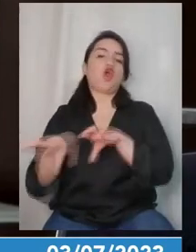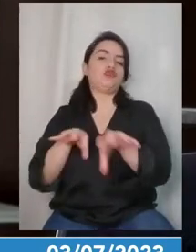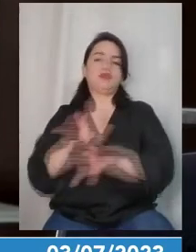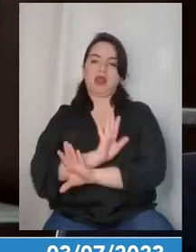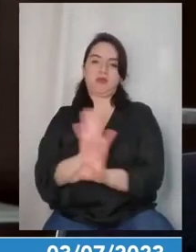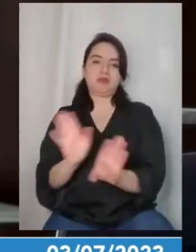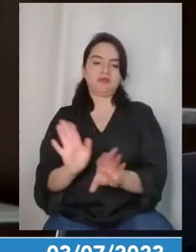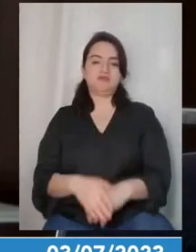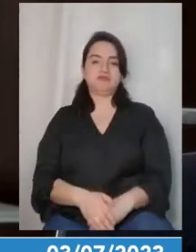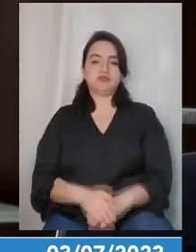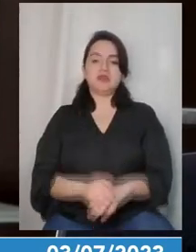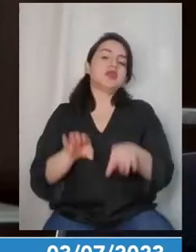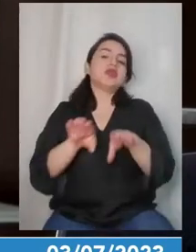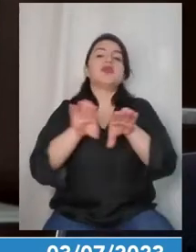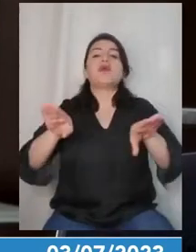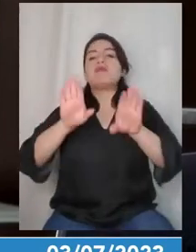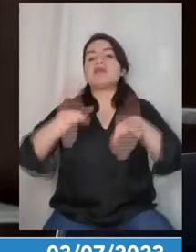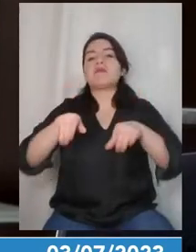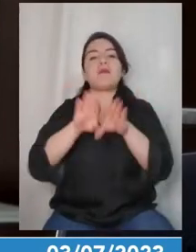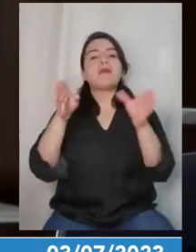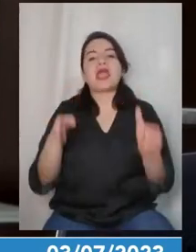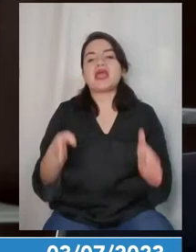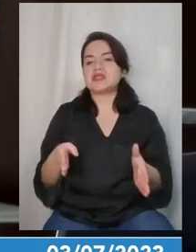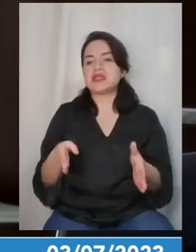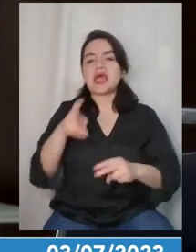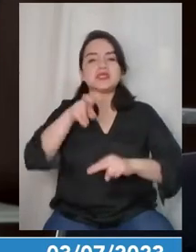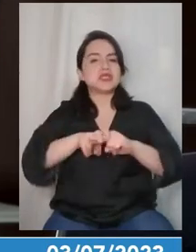lo es una mesa, una silla.